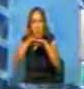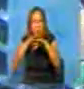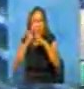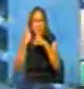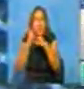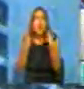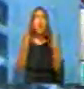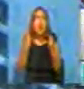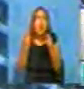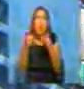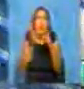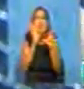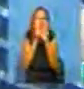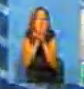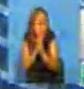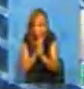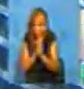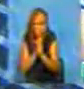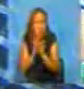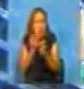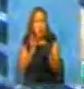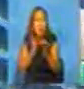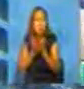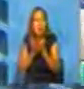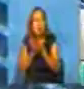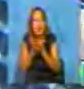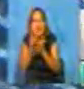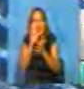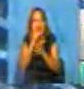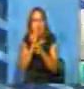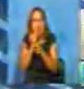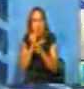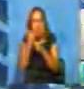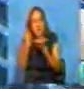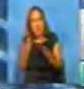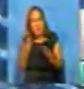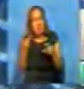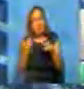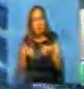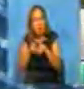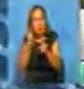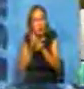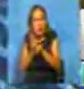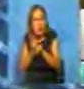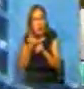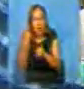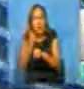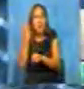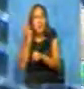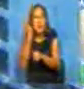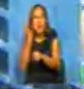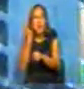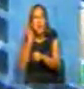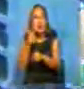se supone que es reservado, hemos pedido que sea secreto, y va a pasar lo que pasa siempre: los primeros en enterarse van a ser los